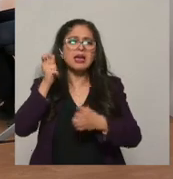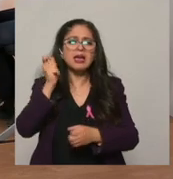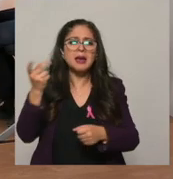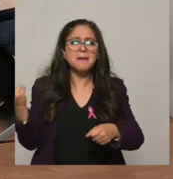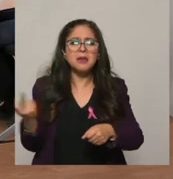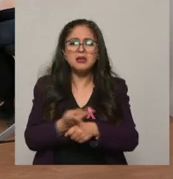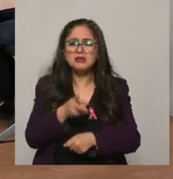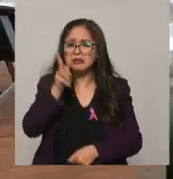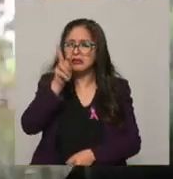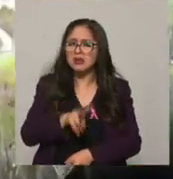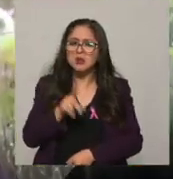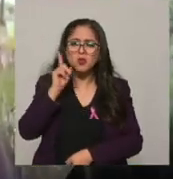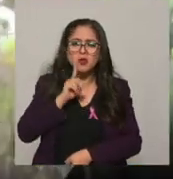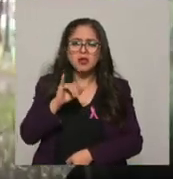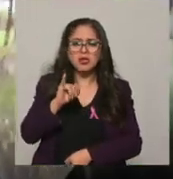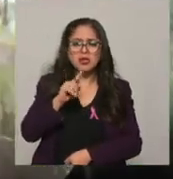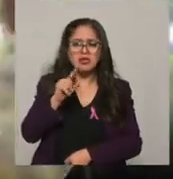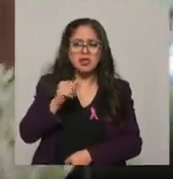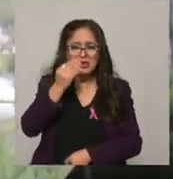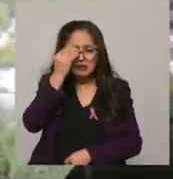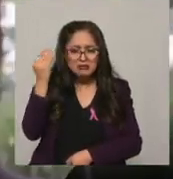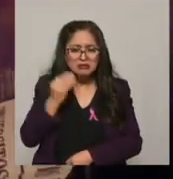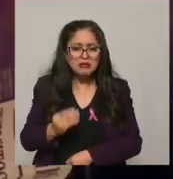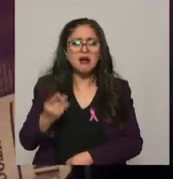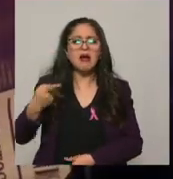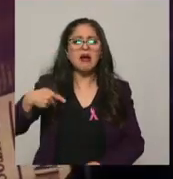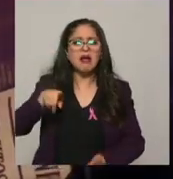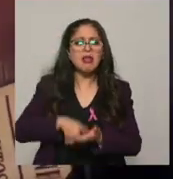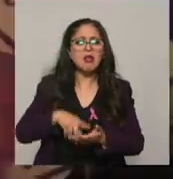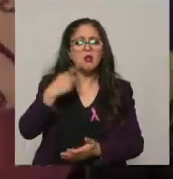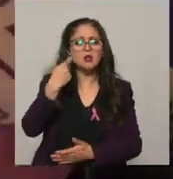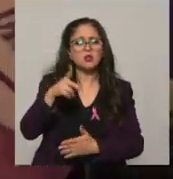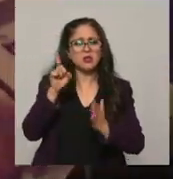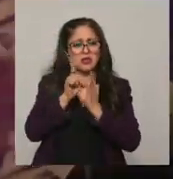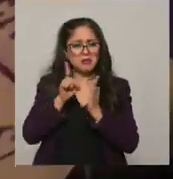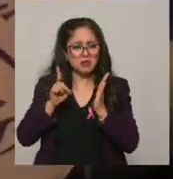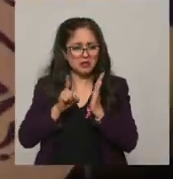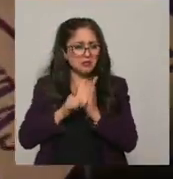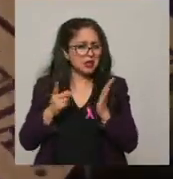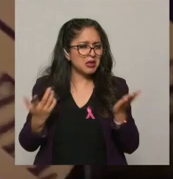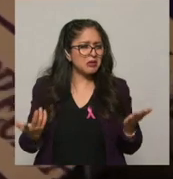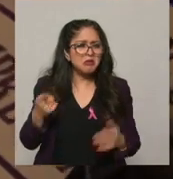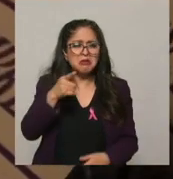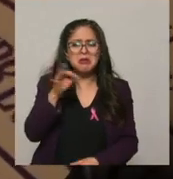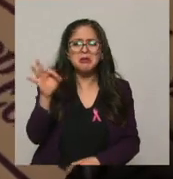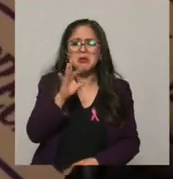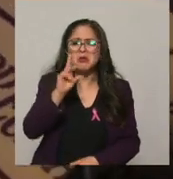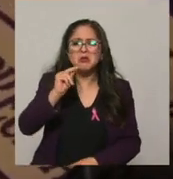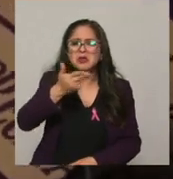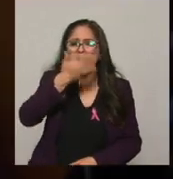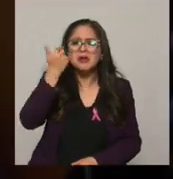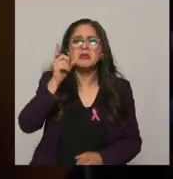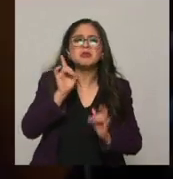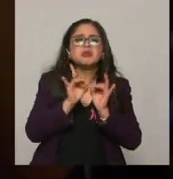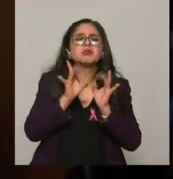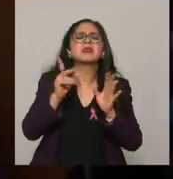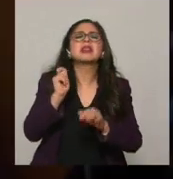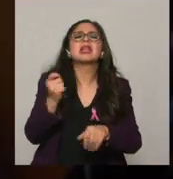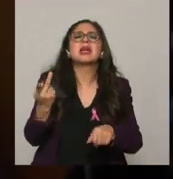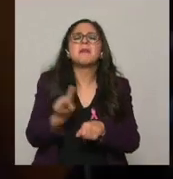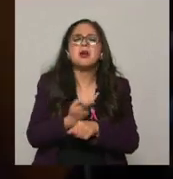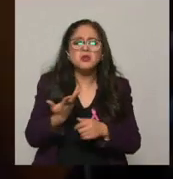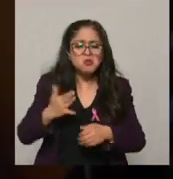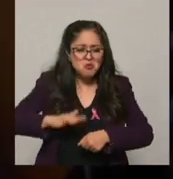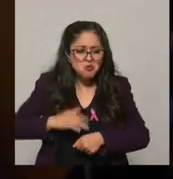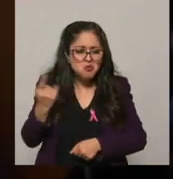el terror que vivió Itzayana al interior de su departamento, vaya usted a saber qué fue lo que pasó exactamente y cómo